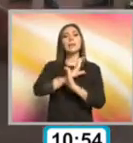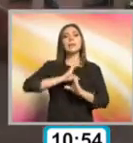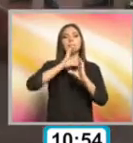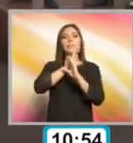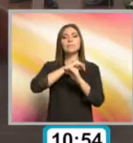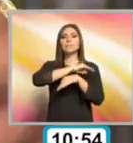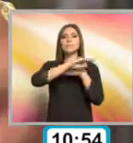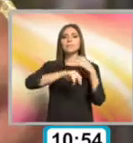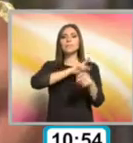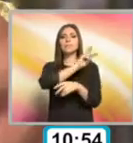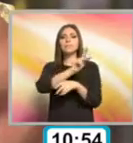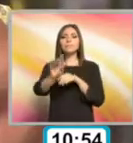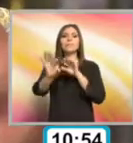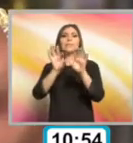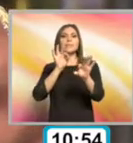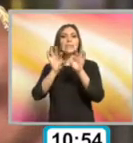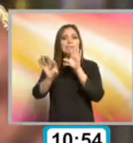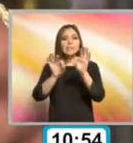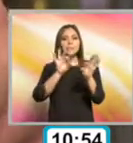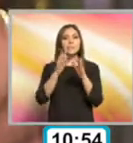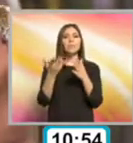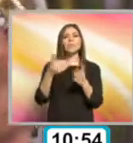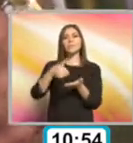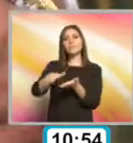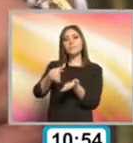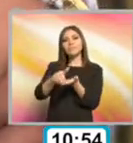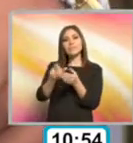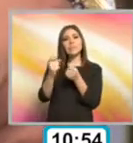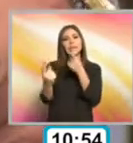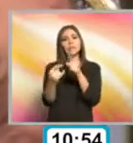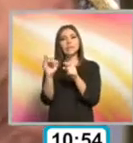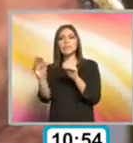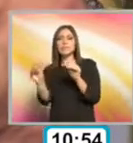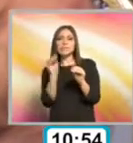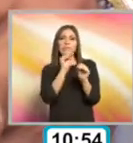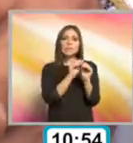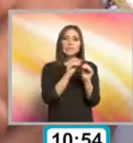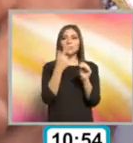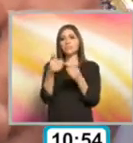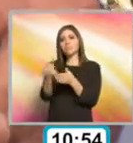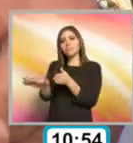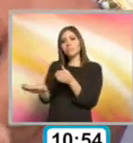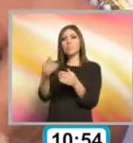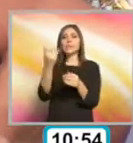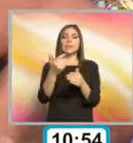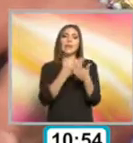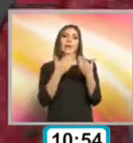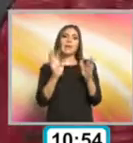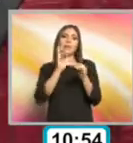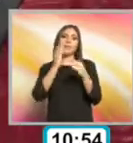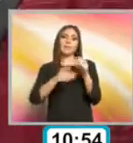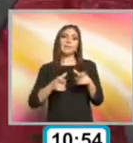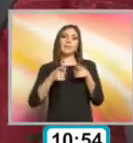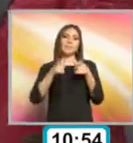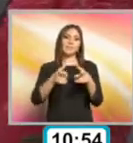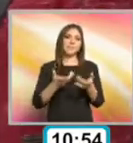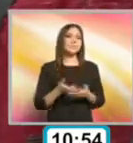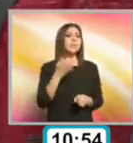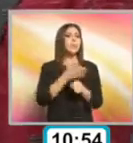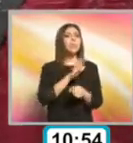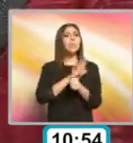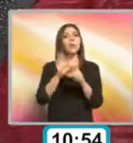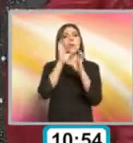estuvimos ahí eligiendo, que fuimos descartando, sacábamos, metíamos y pues a fin de cuentas ahí está el resultado. Y ahorita, plebes, ¿qué nos van a